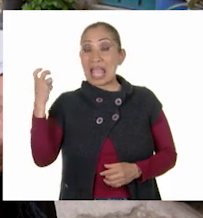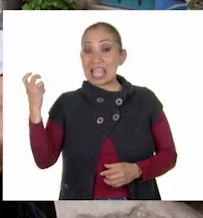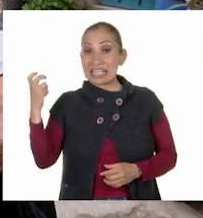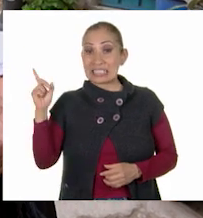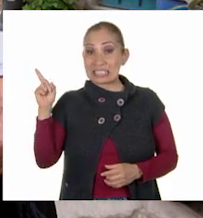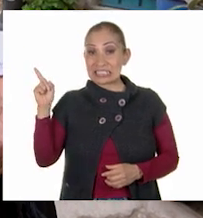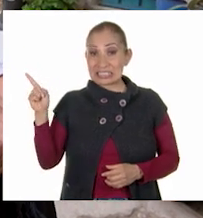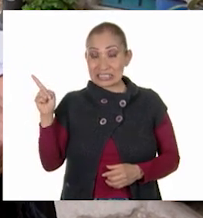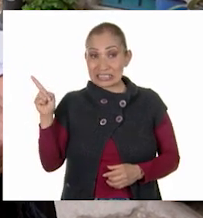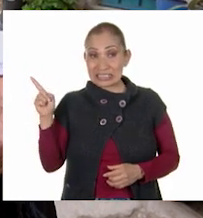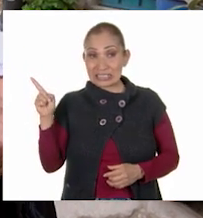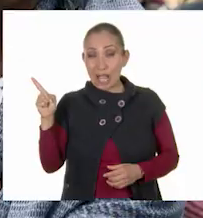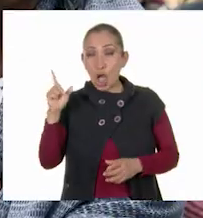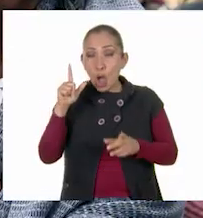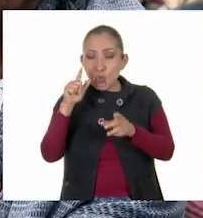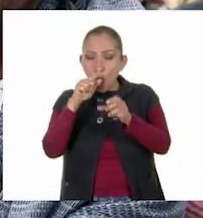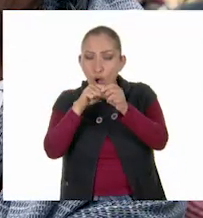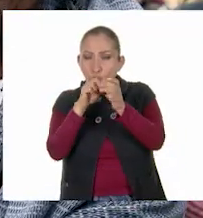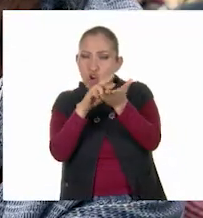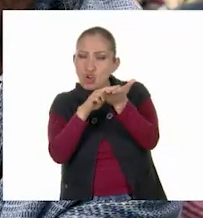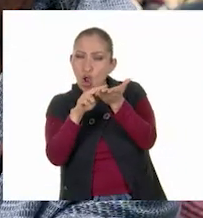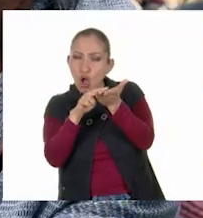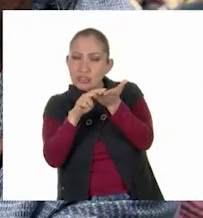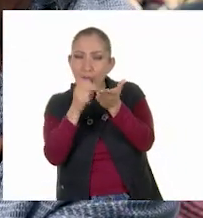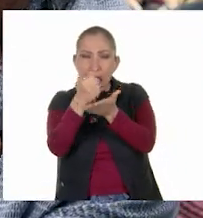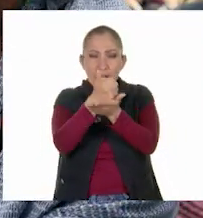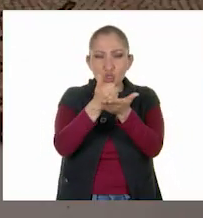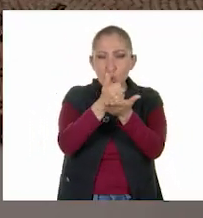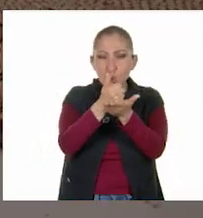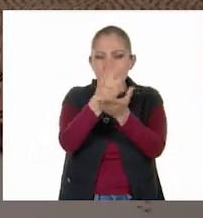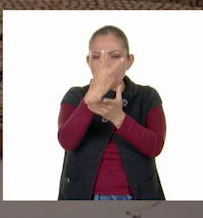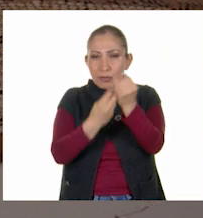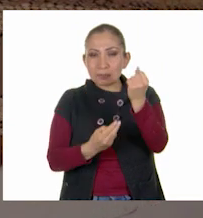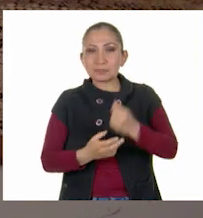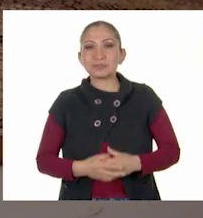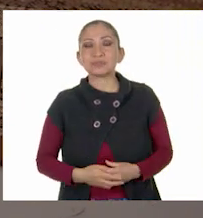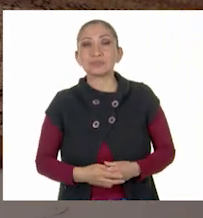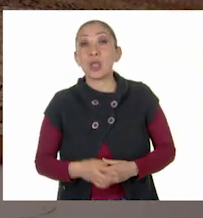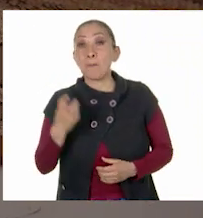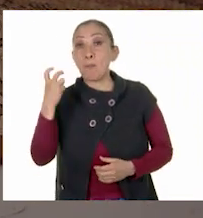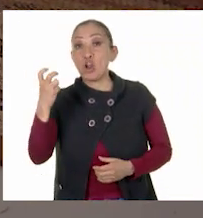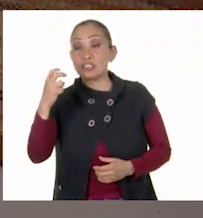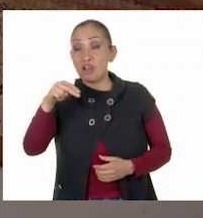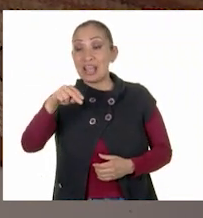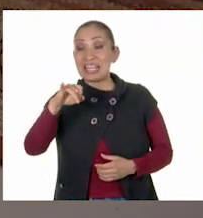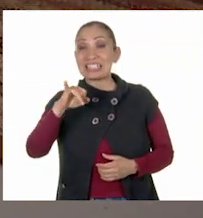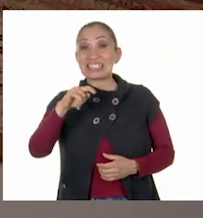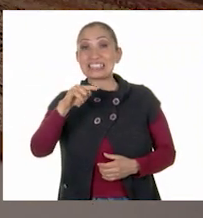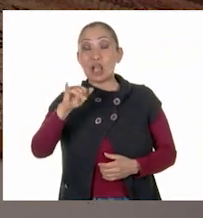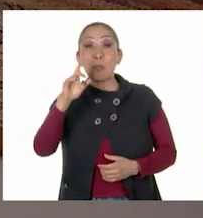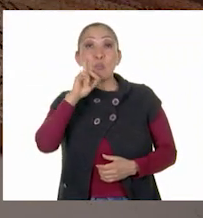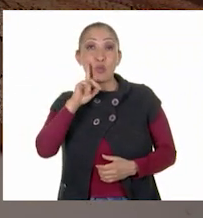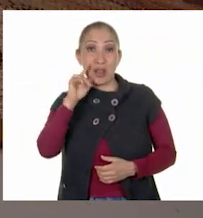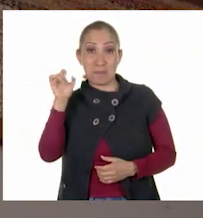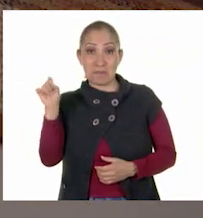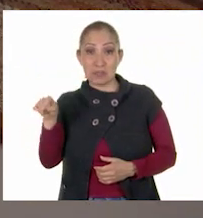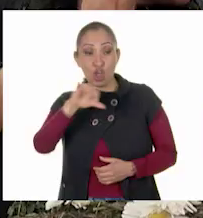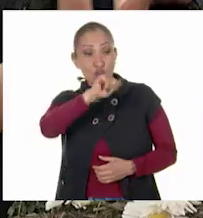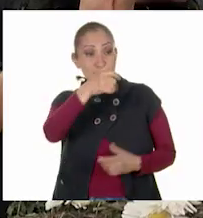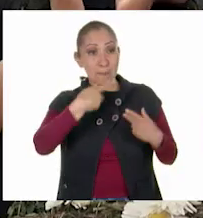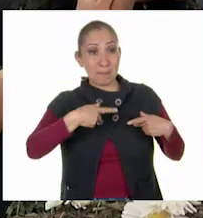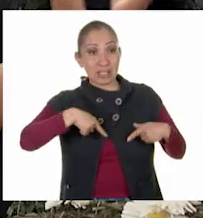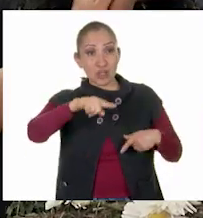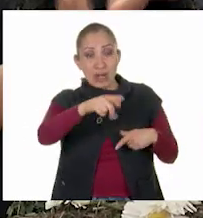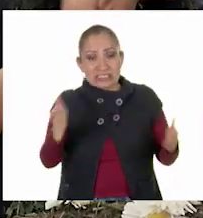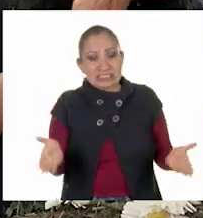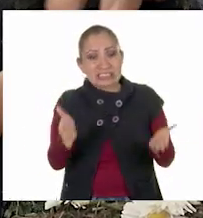Está pintito de rosa y azul. Por ello, en Ixtenco, la señora Esperanza y otras